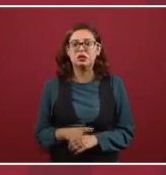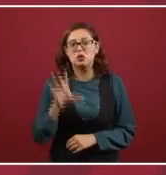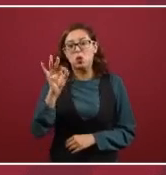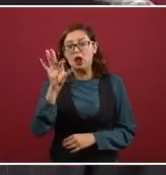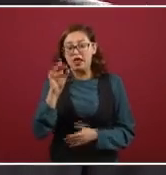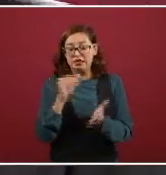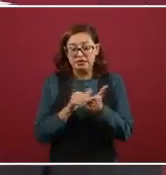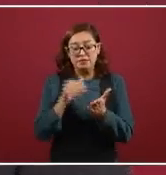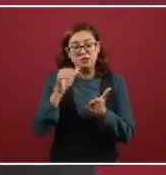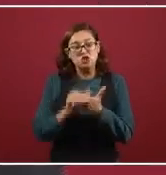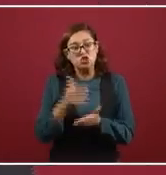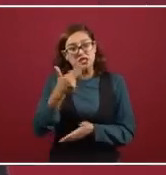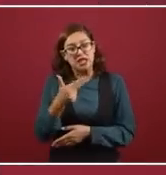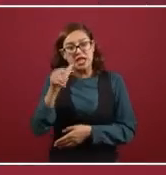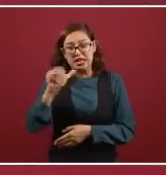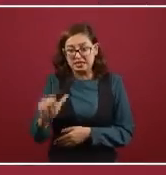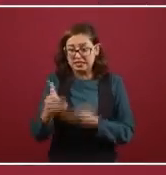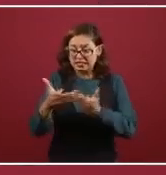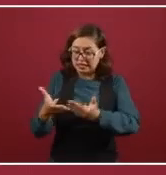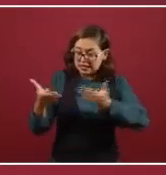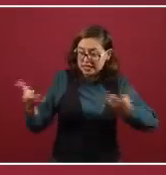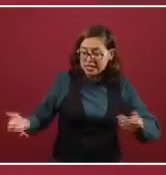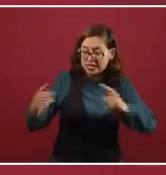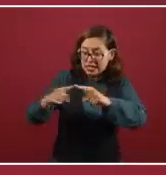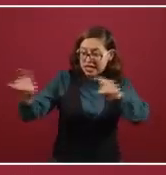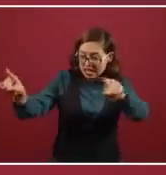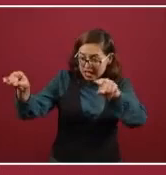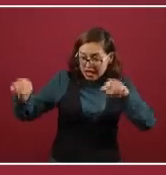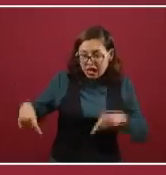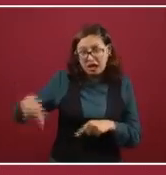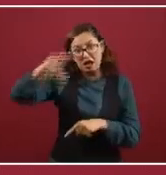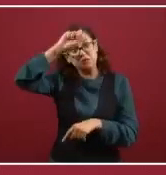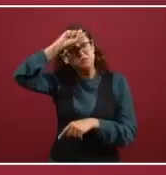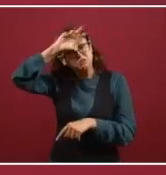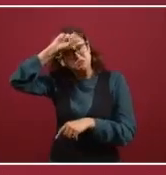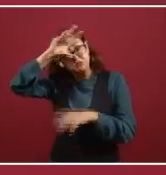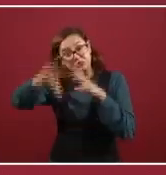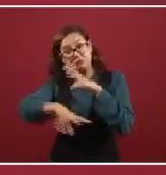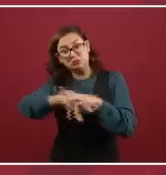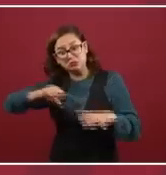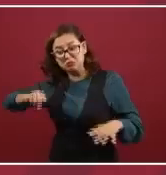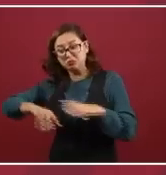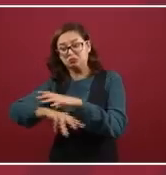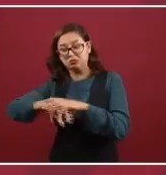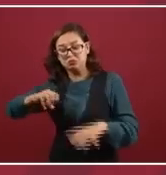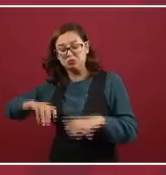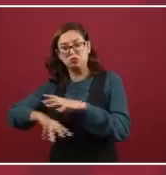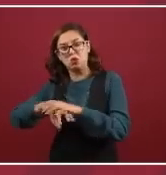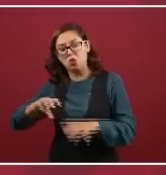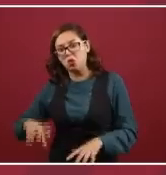minera, pues no se las acaban ni en